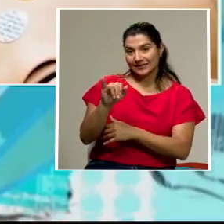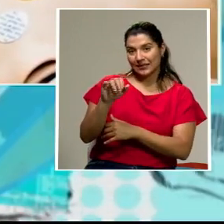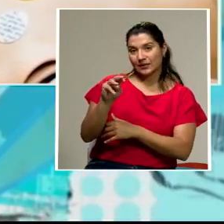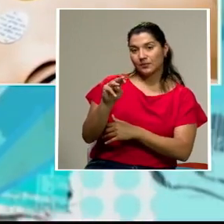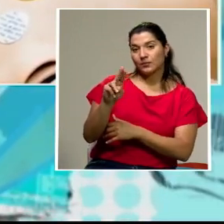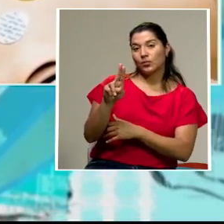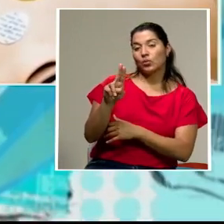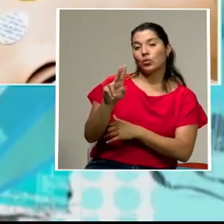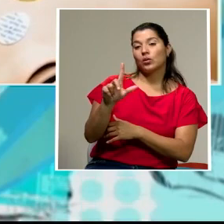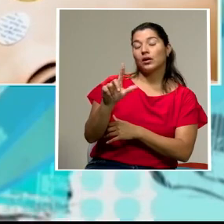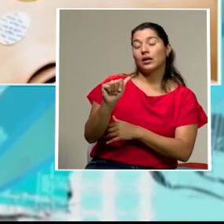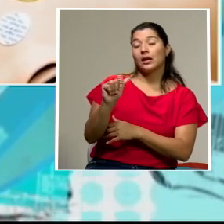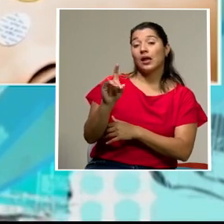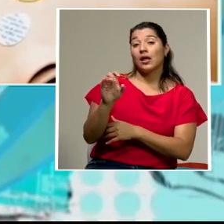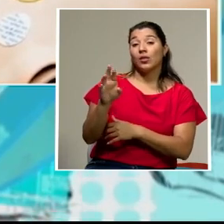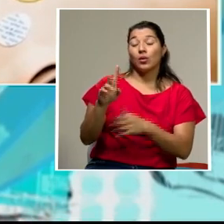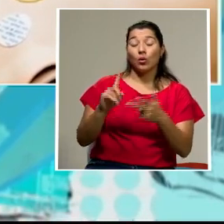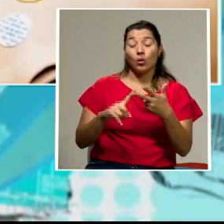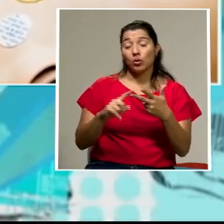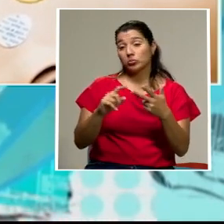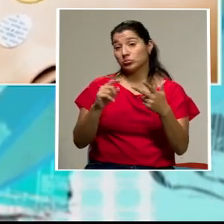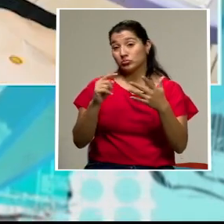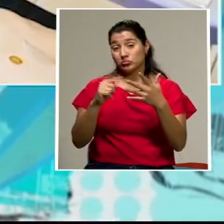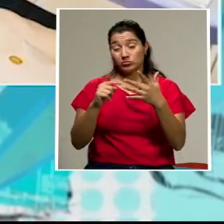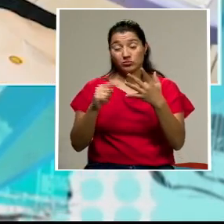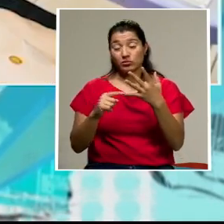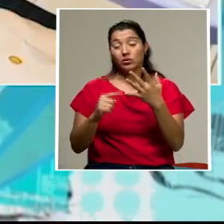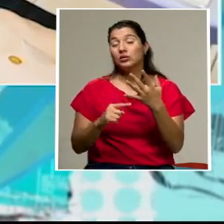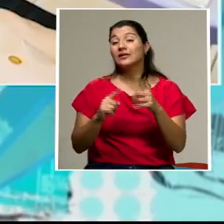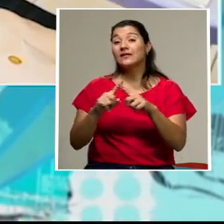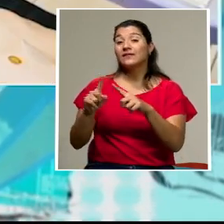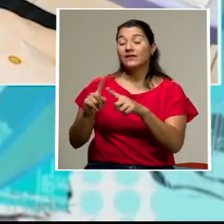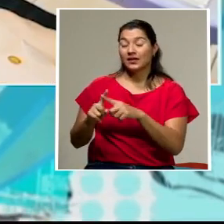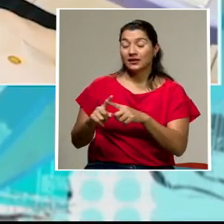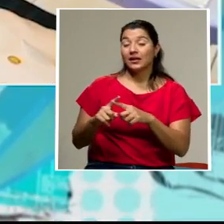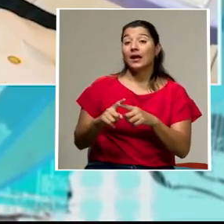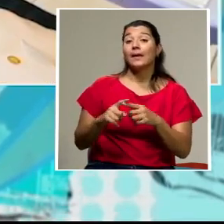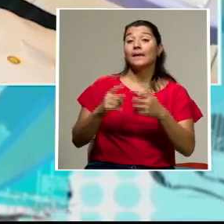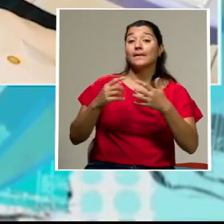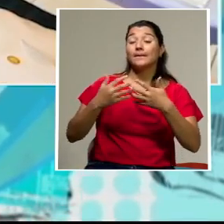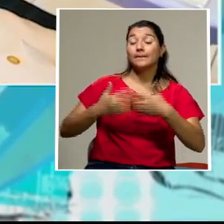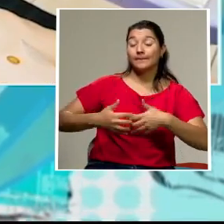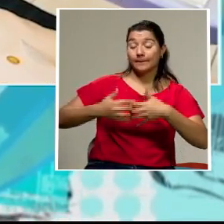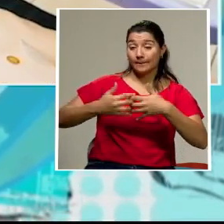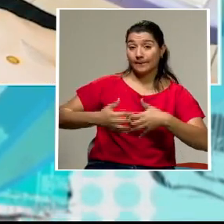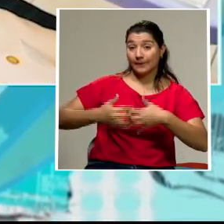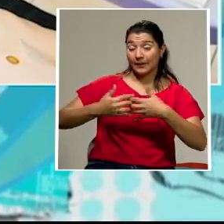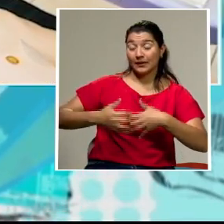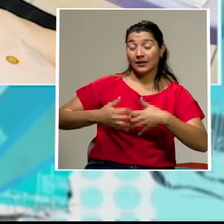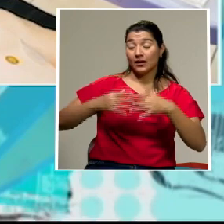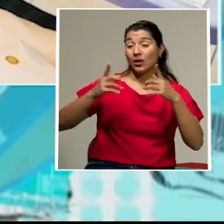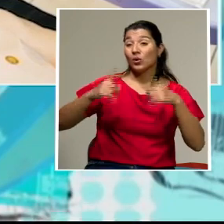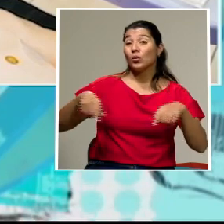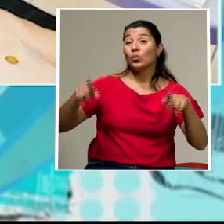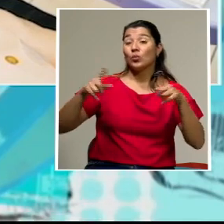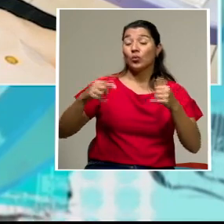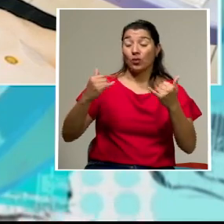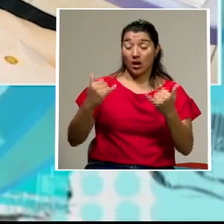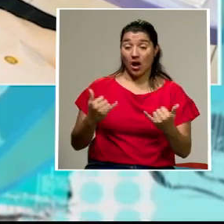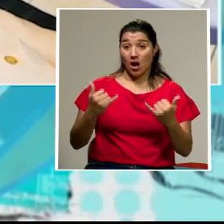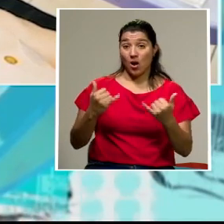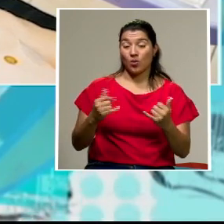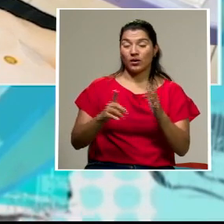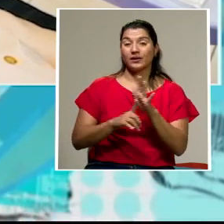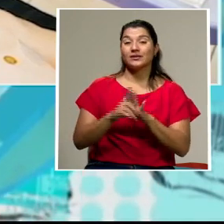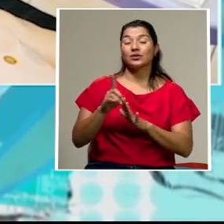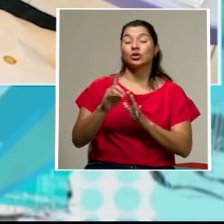las pruebas clínicas, que son las que se realizan en personas. El ventilador mecánico que está desarrollando el tecnológico